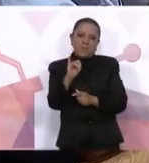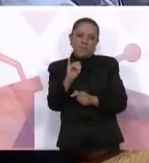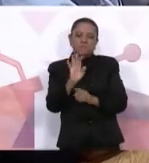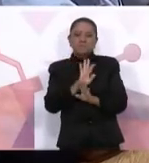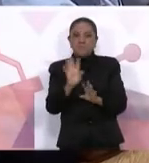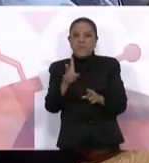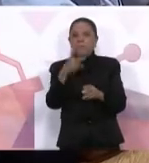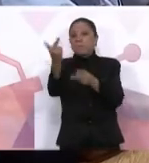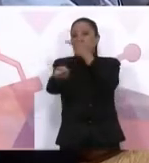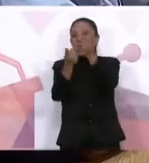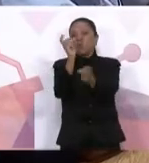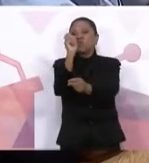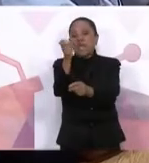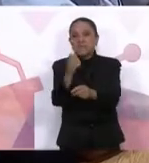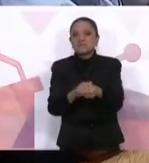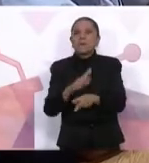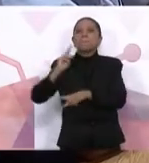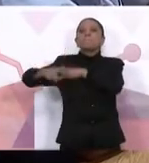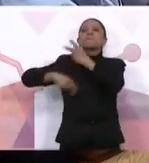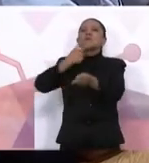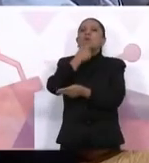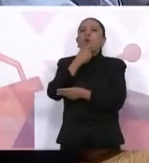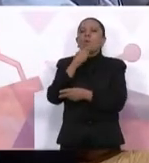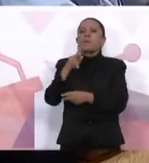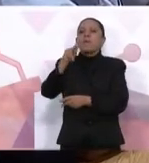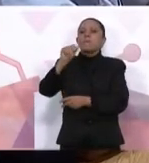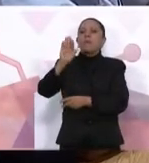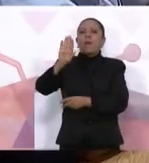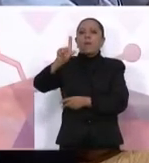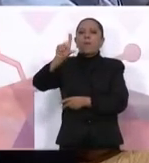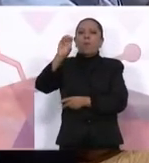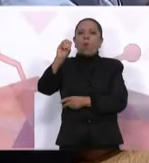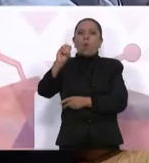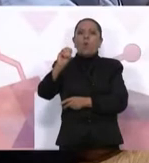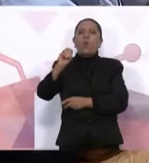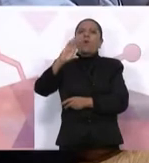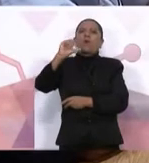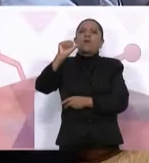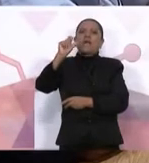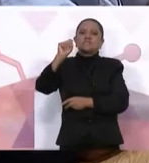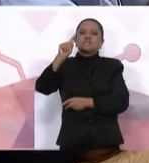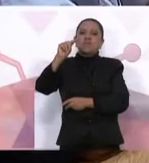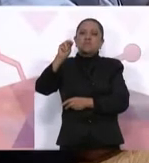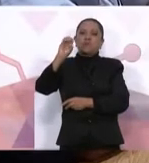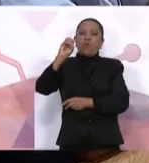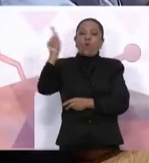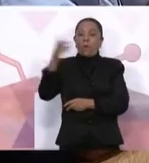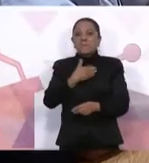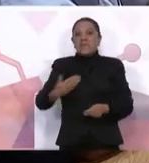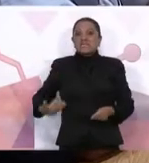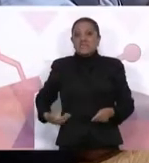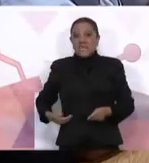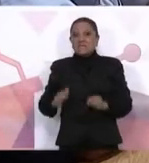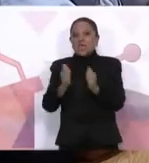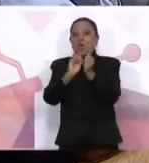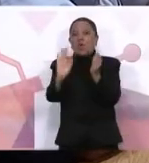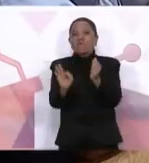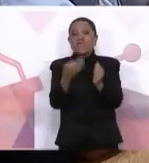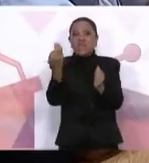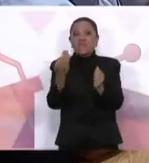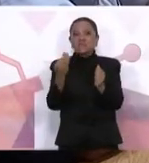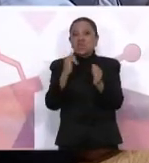proviene de pablo antonio castro zavala presidente de la confederación internacional de morelenses él le pregunta